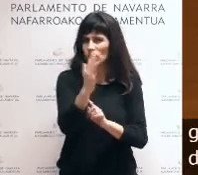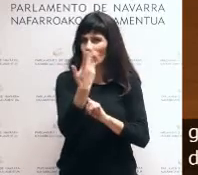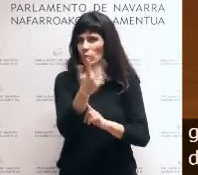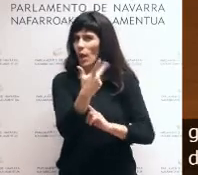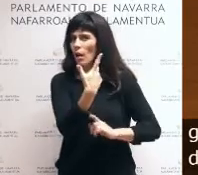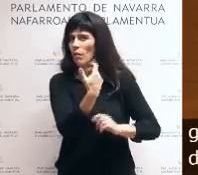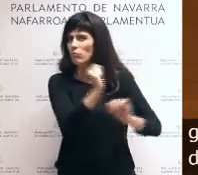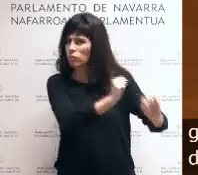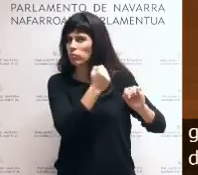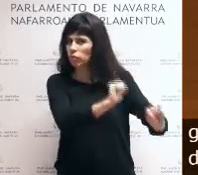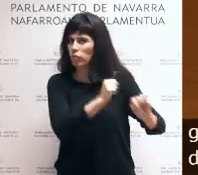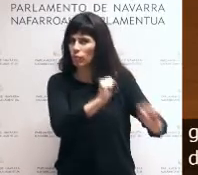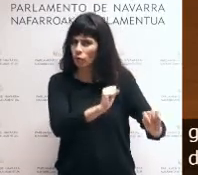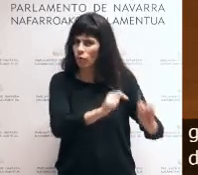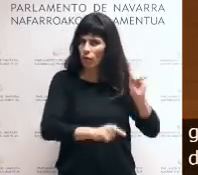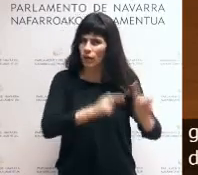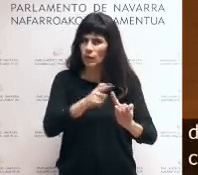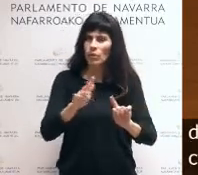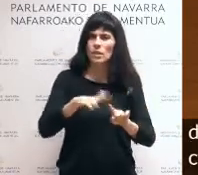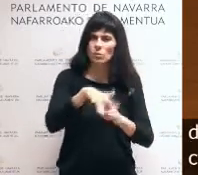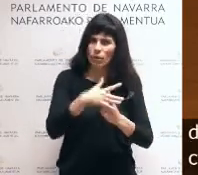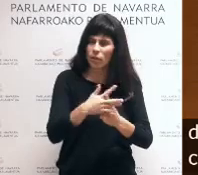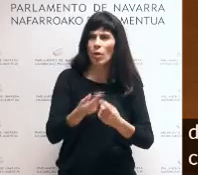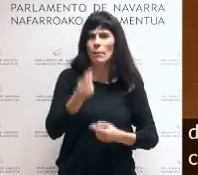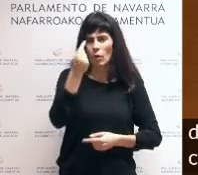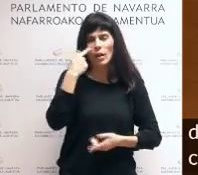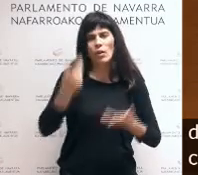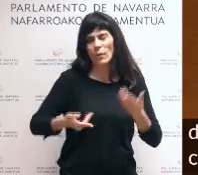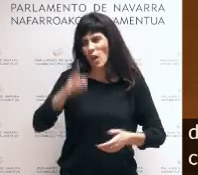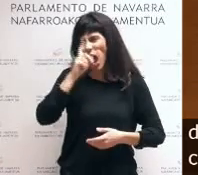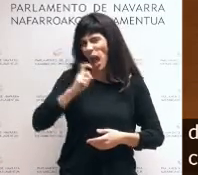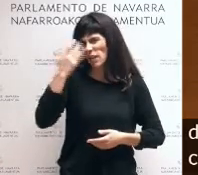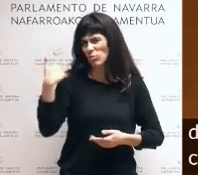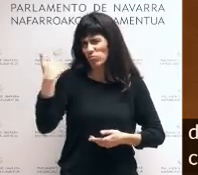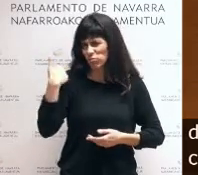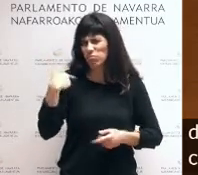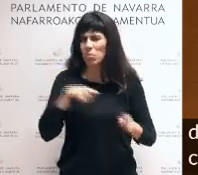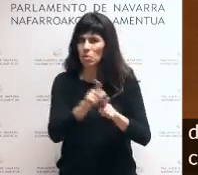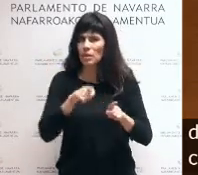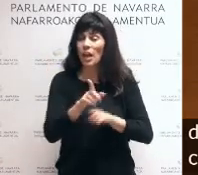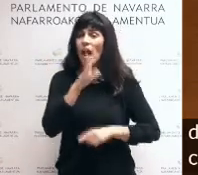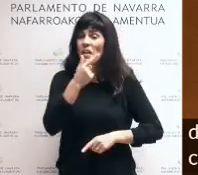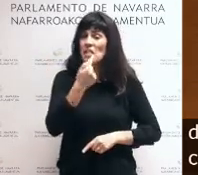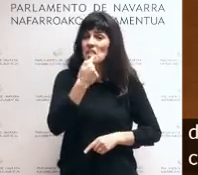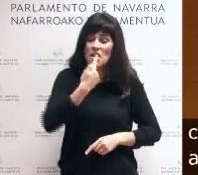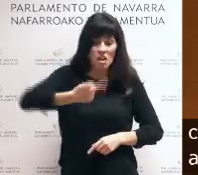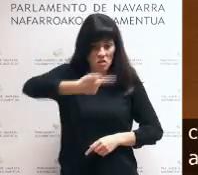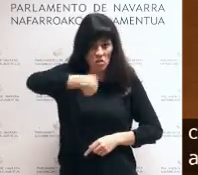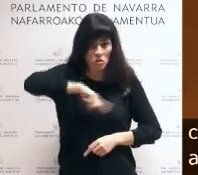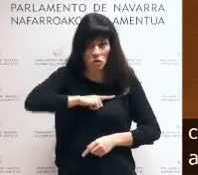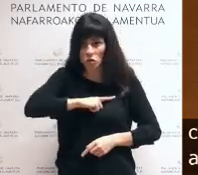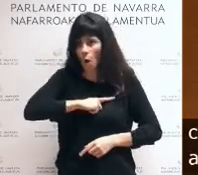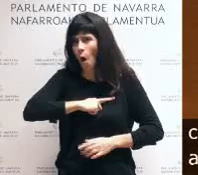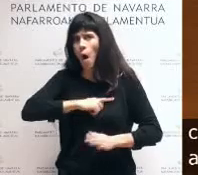ustedes mismos en su día criticaron. Ahora nos dicen que abogamos por una frenética bajada de